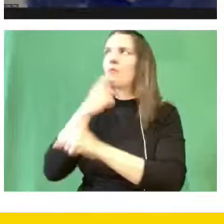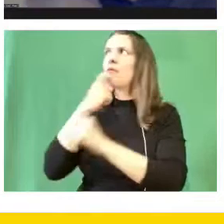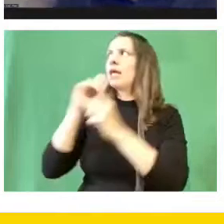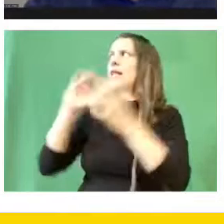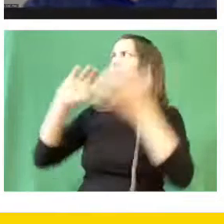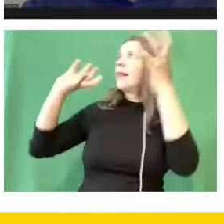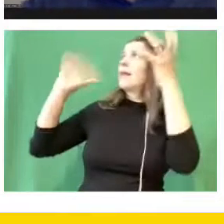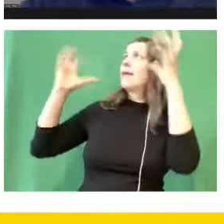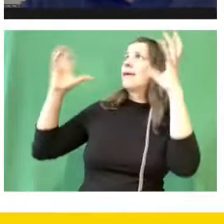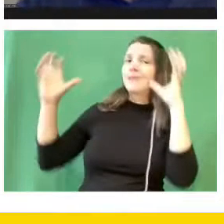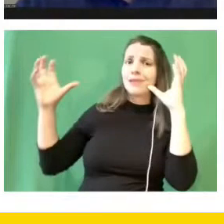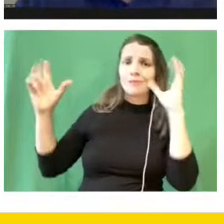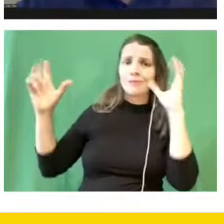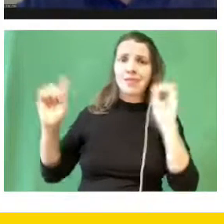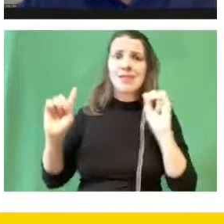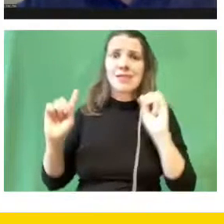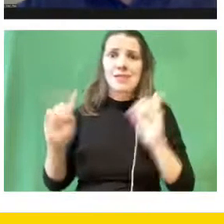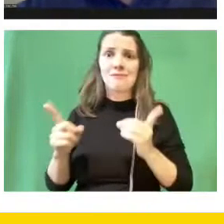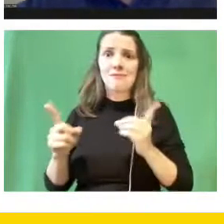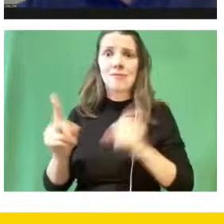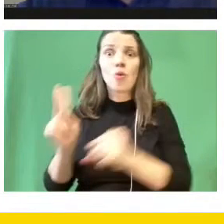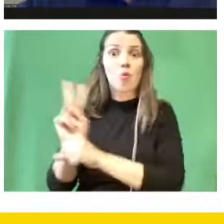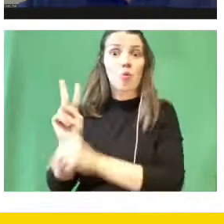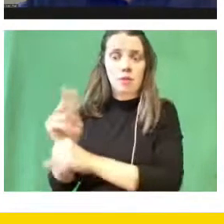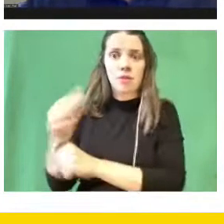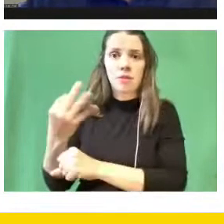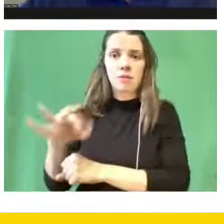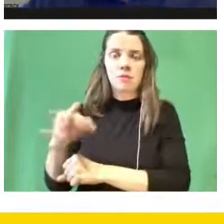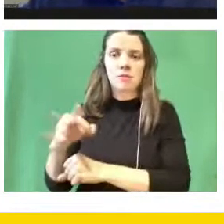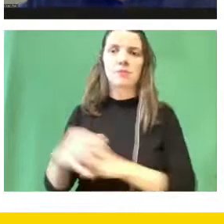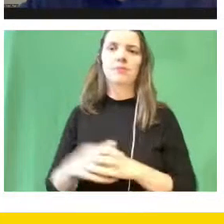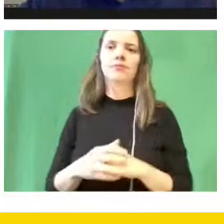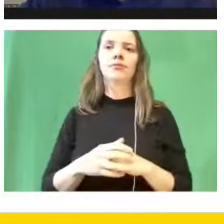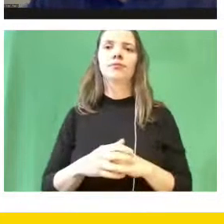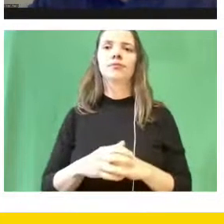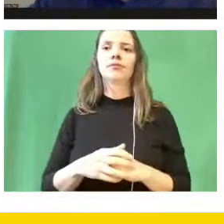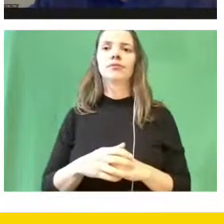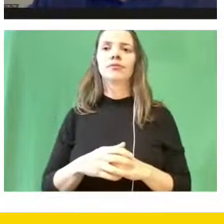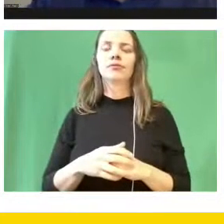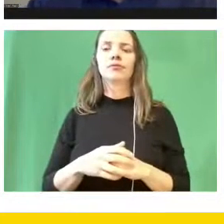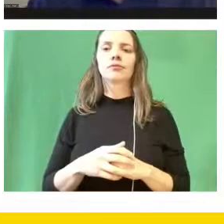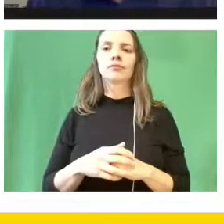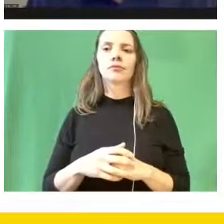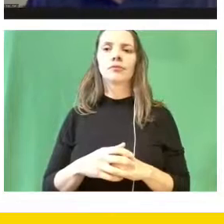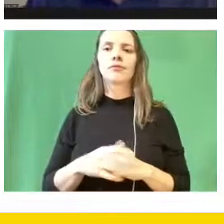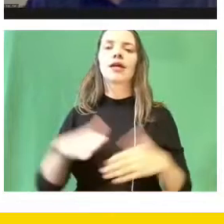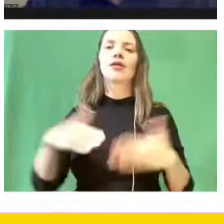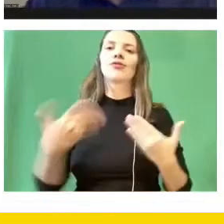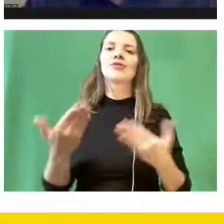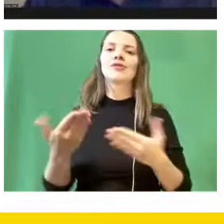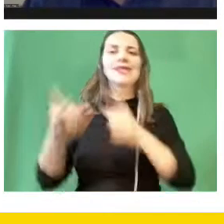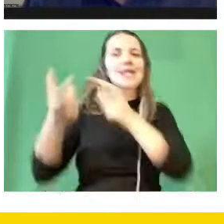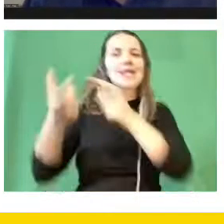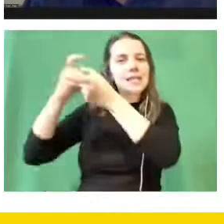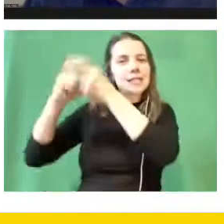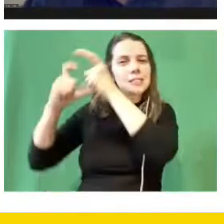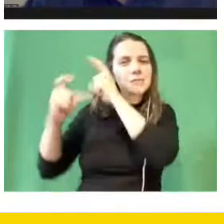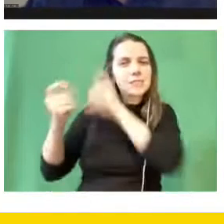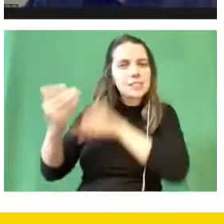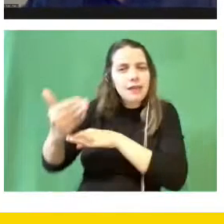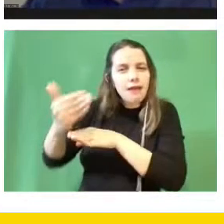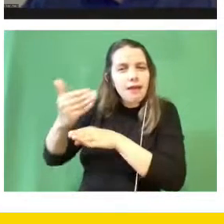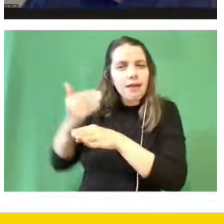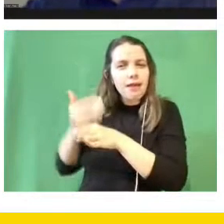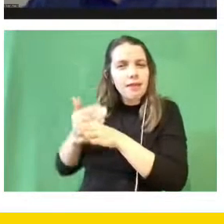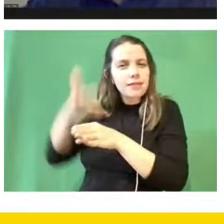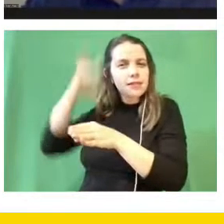naturales. Entonces, la siguiente, por favor. Y como antecedente, en Chile tenemos una ley, la ley